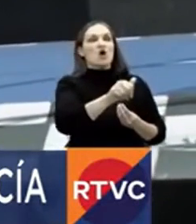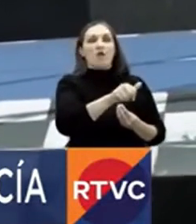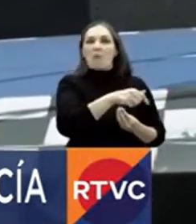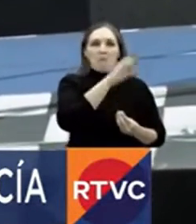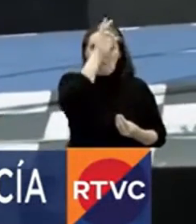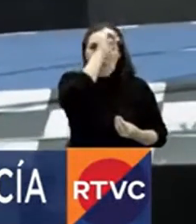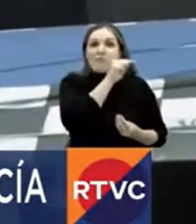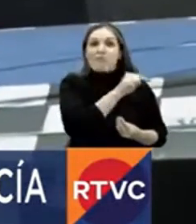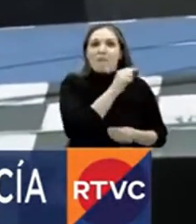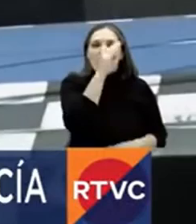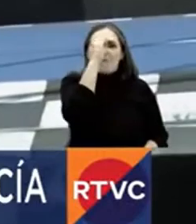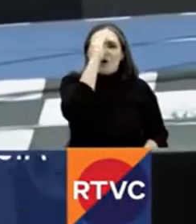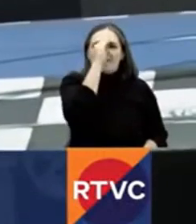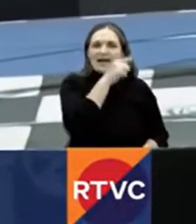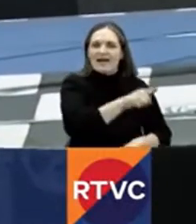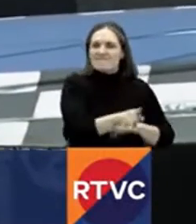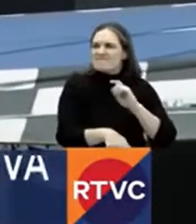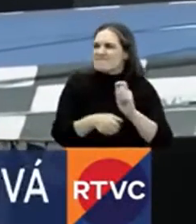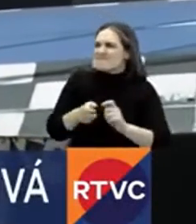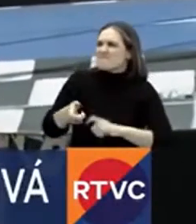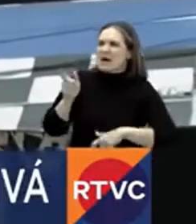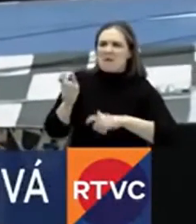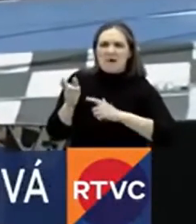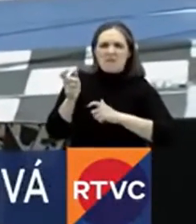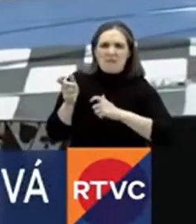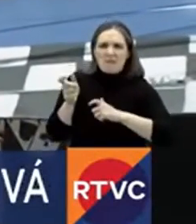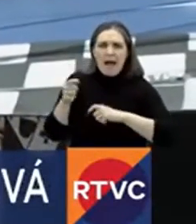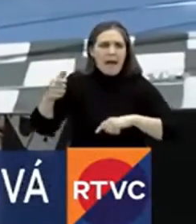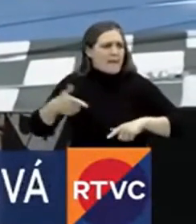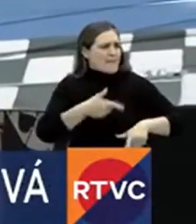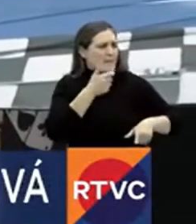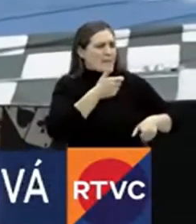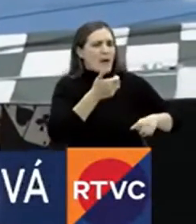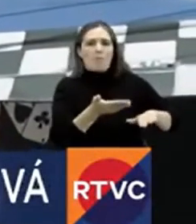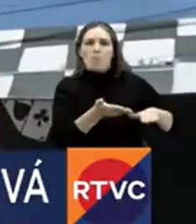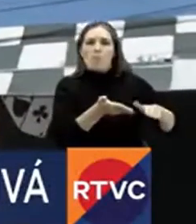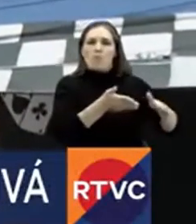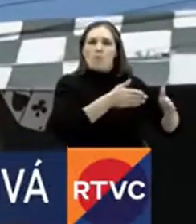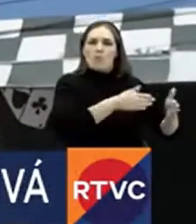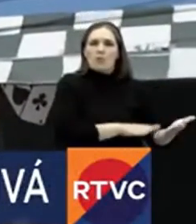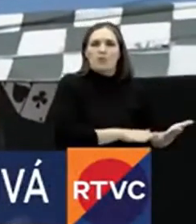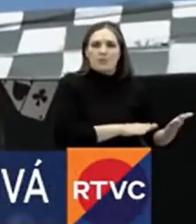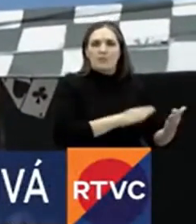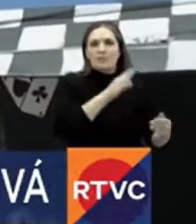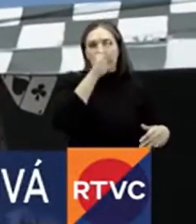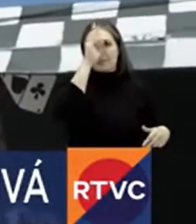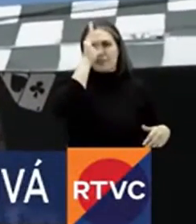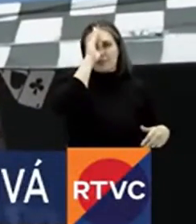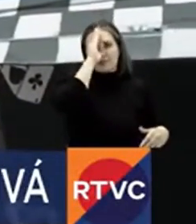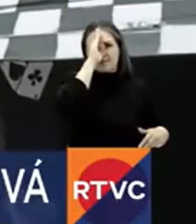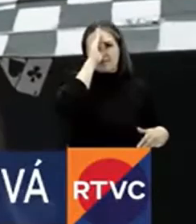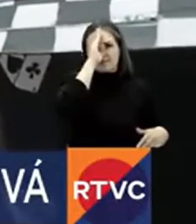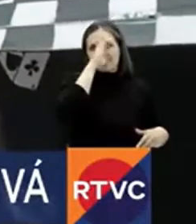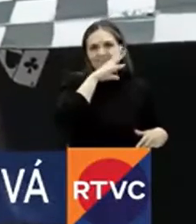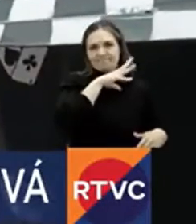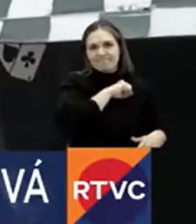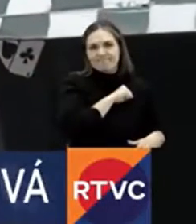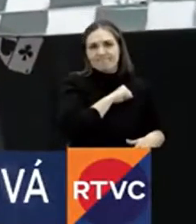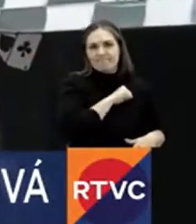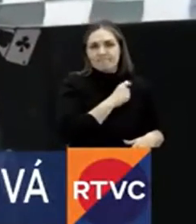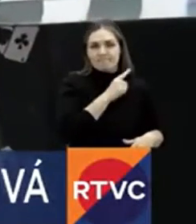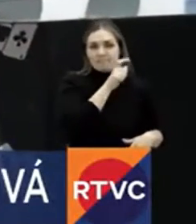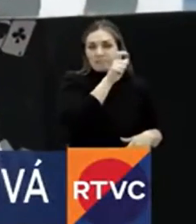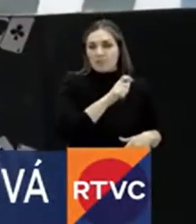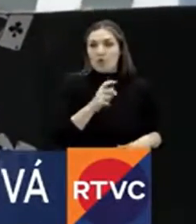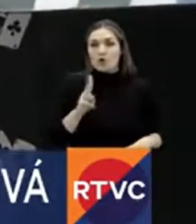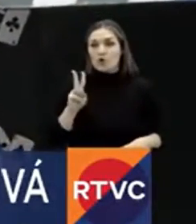y uno de los patrulleros que llegó a atender aquí en el lugar los requerimientos de la comunidad lamentablemente fallece y